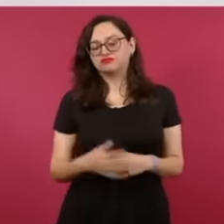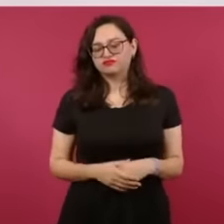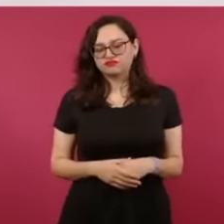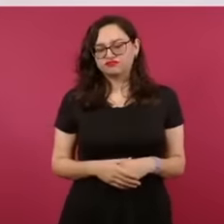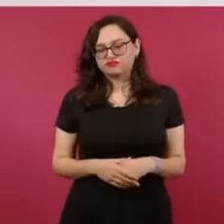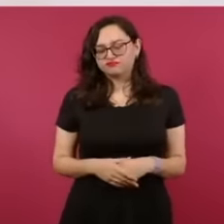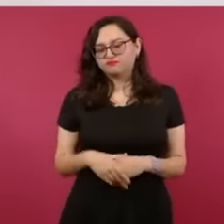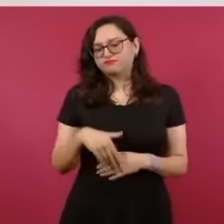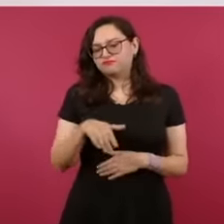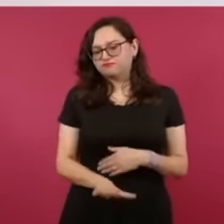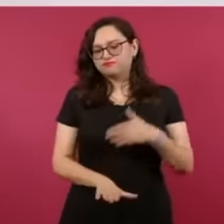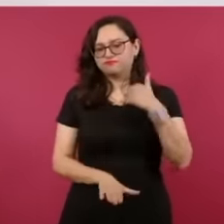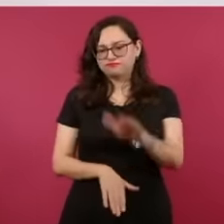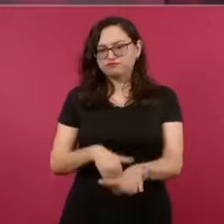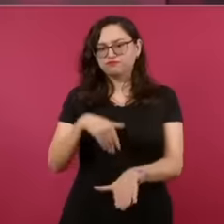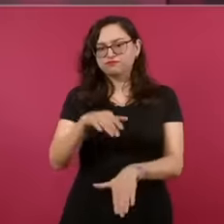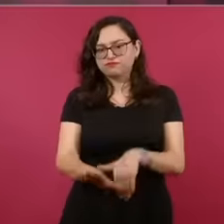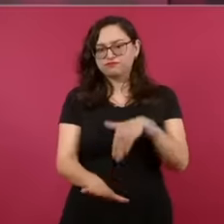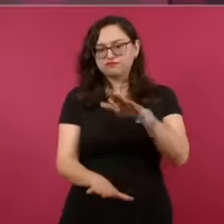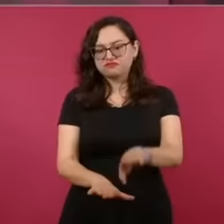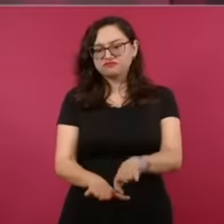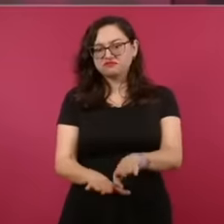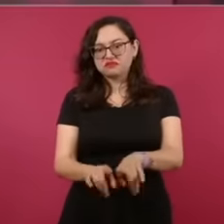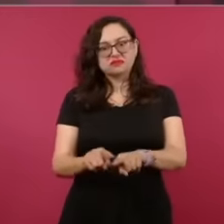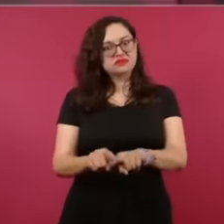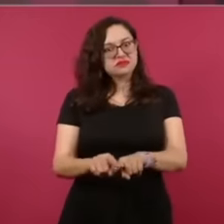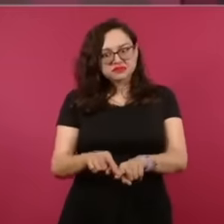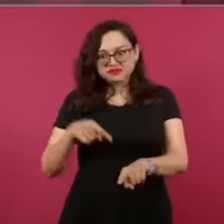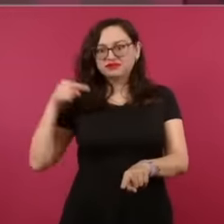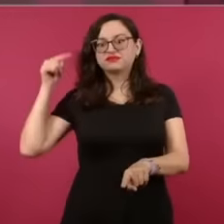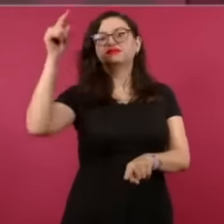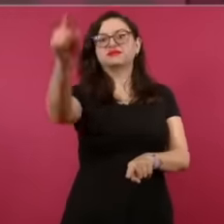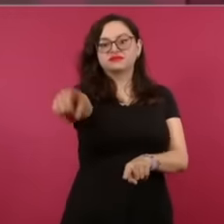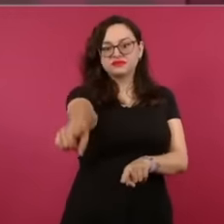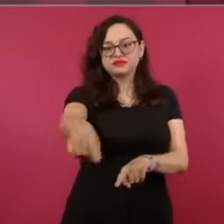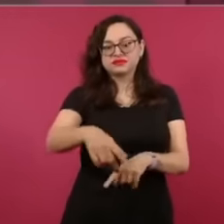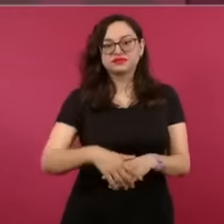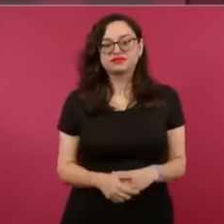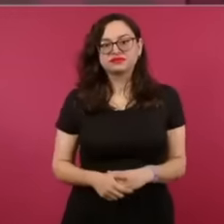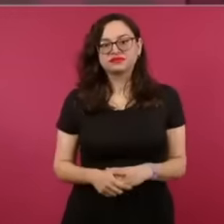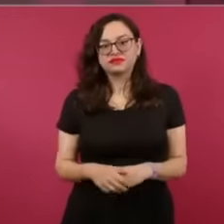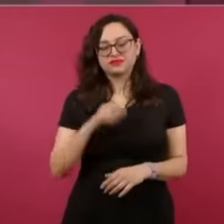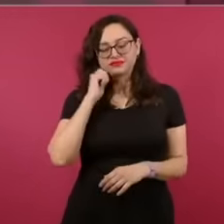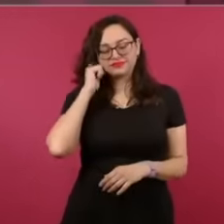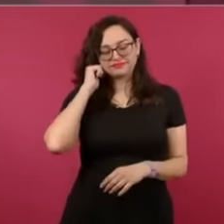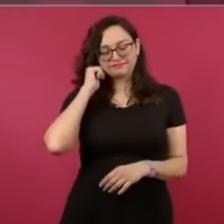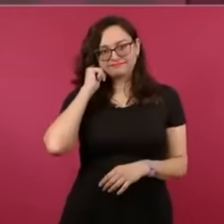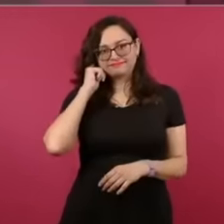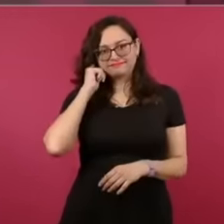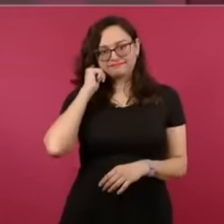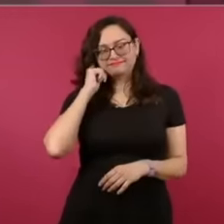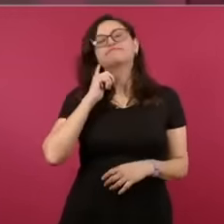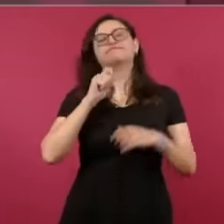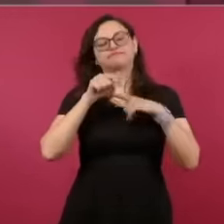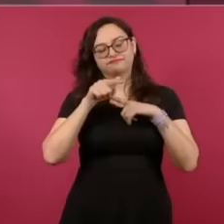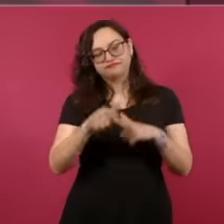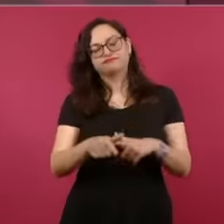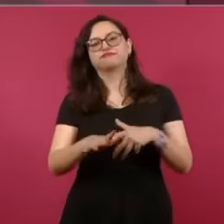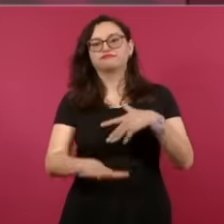uno hacia allá, hacia ese ideal, y ya cuando va uno llegando se aleja